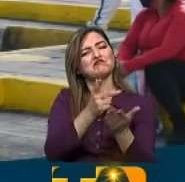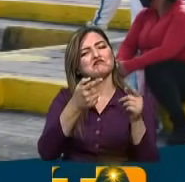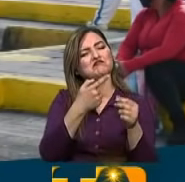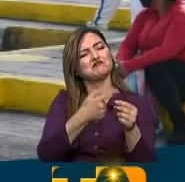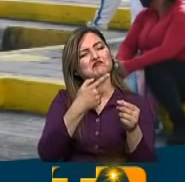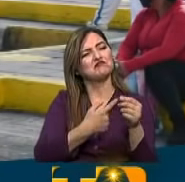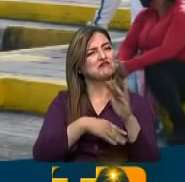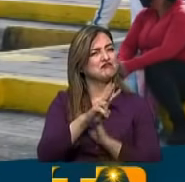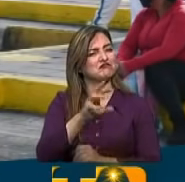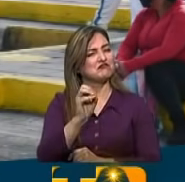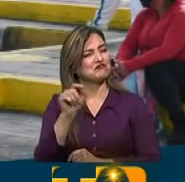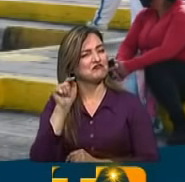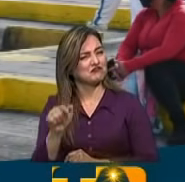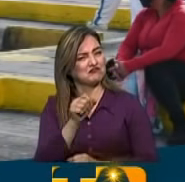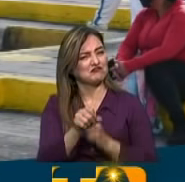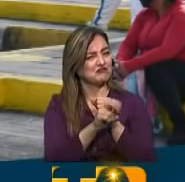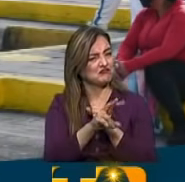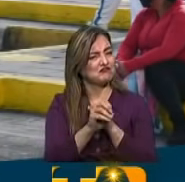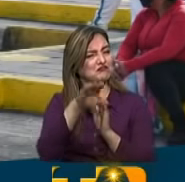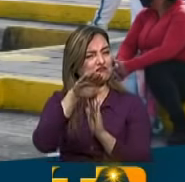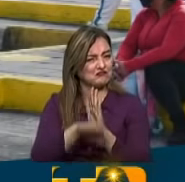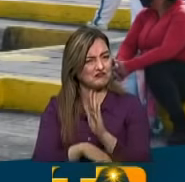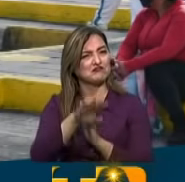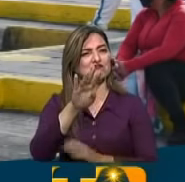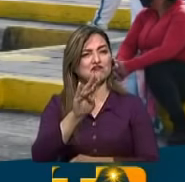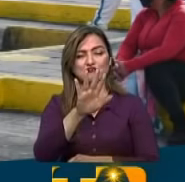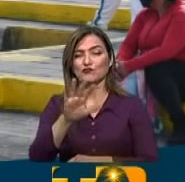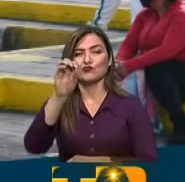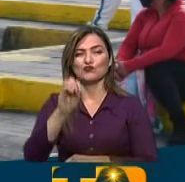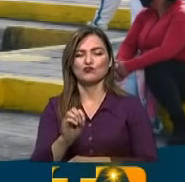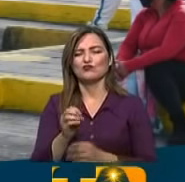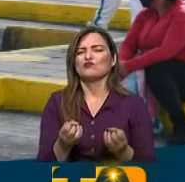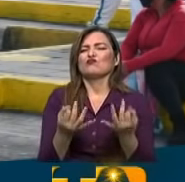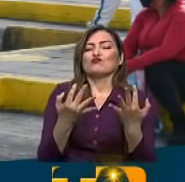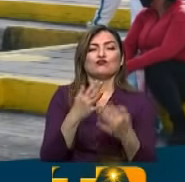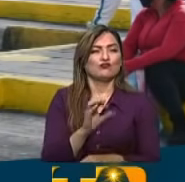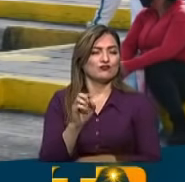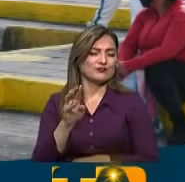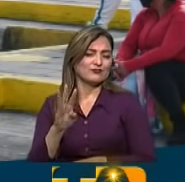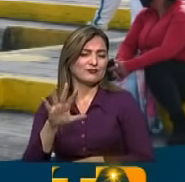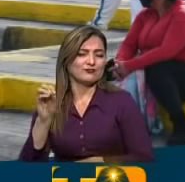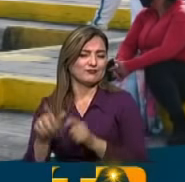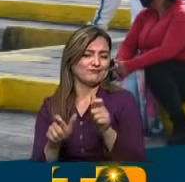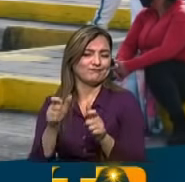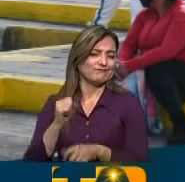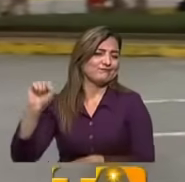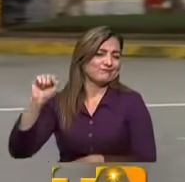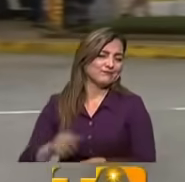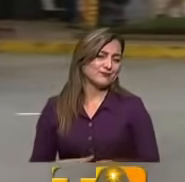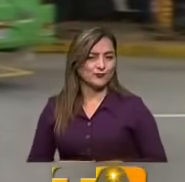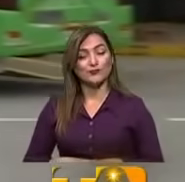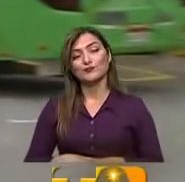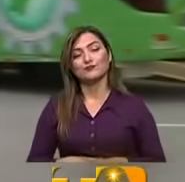más de 200.000 viajeros. En 2020, esta cifra cayó en un 75%, llegando a 50.650 personas.